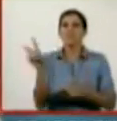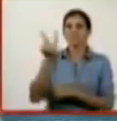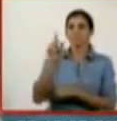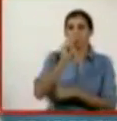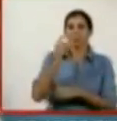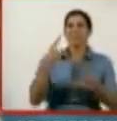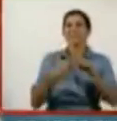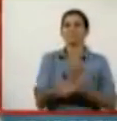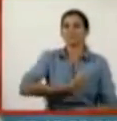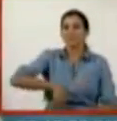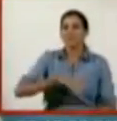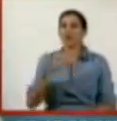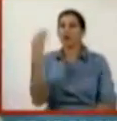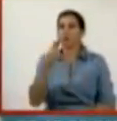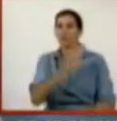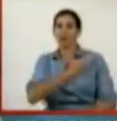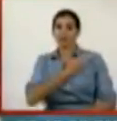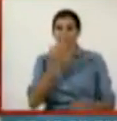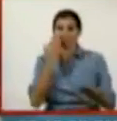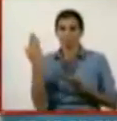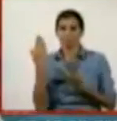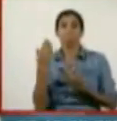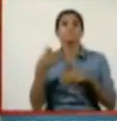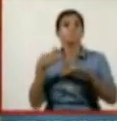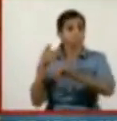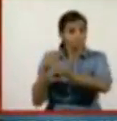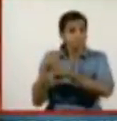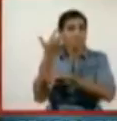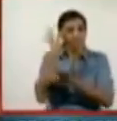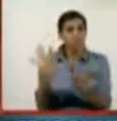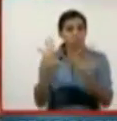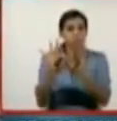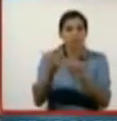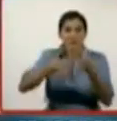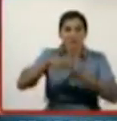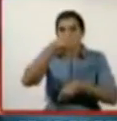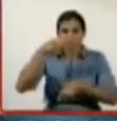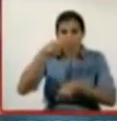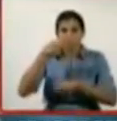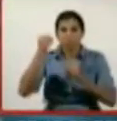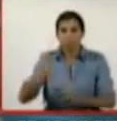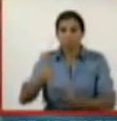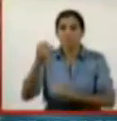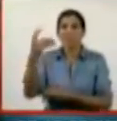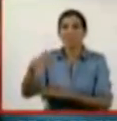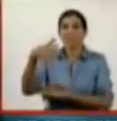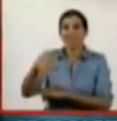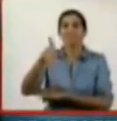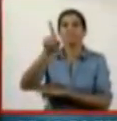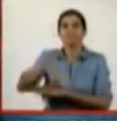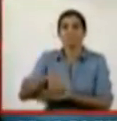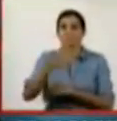colombiano Álvaro Uribe acusado por sus relaciones con el narcotráfico la ultraderecha y el paramilitarismo